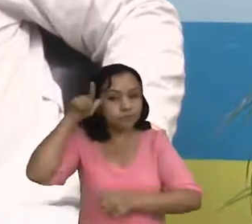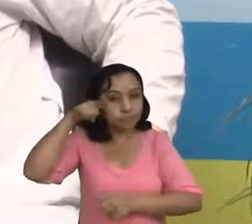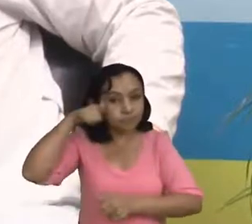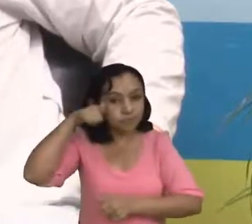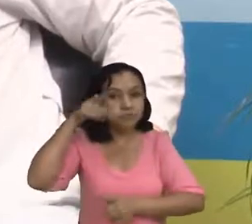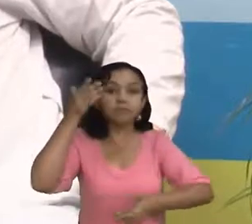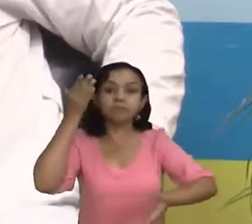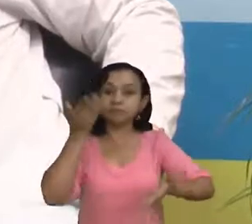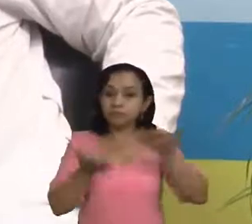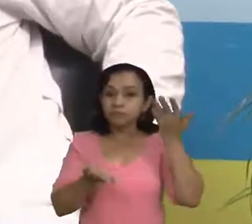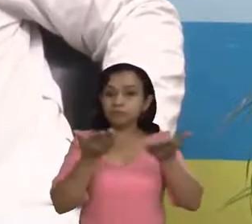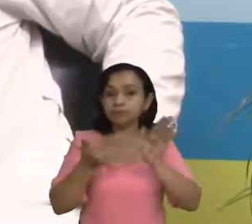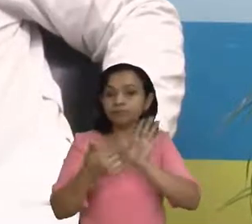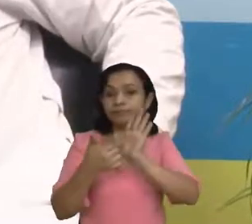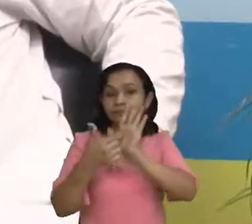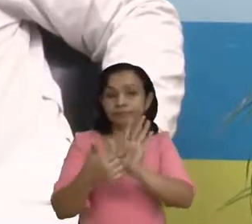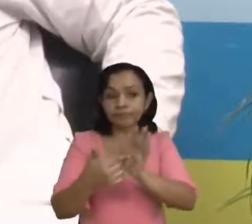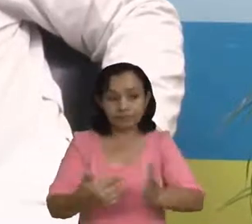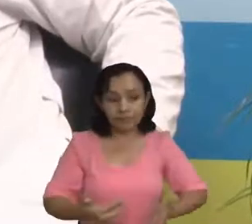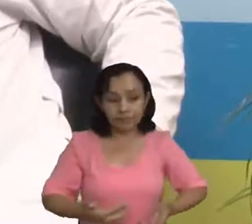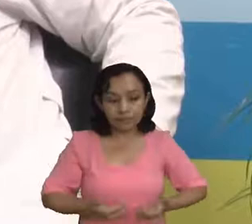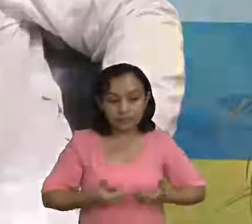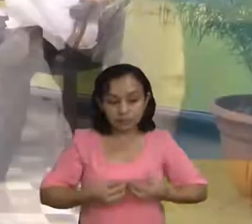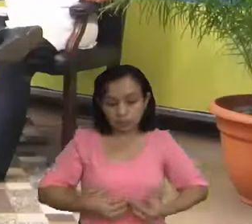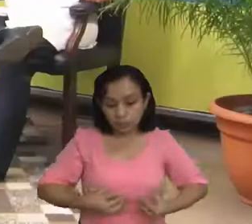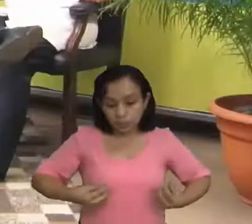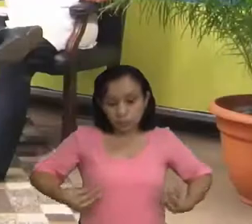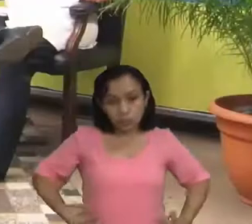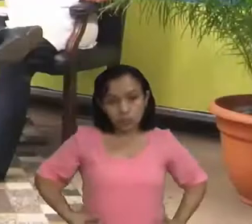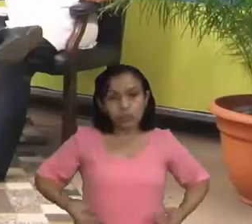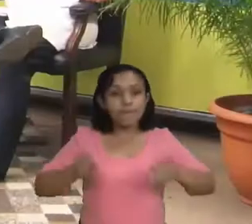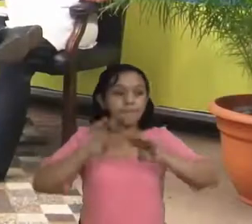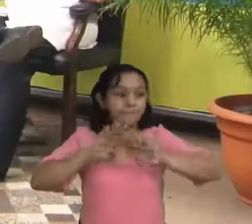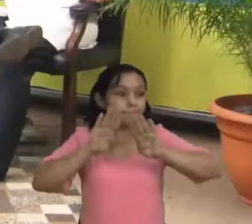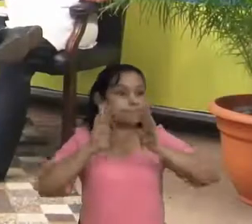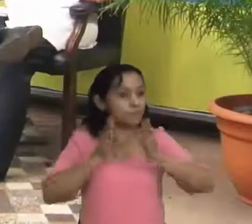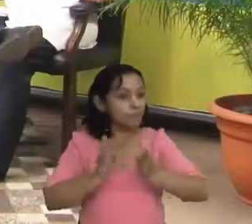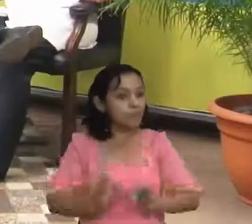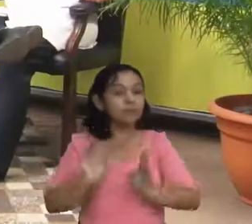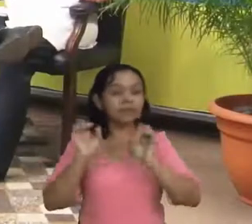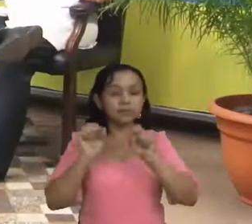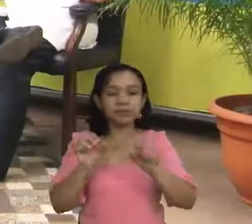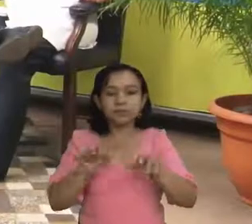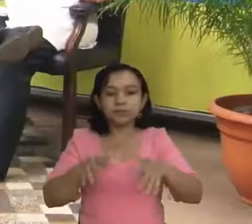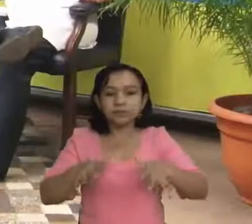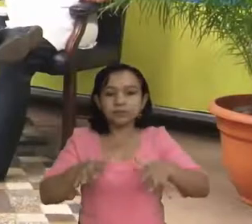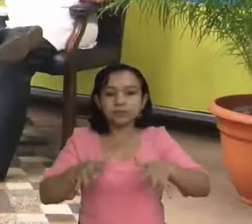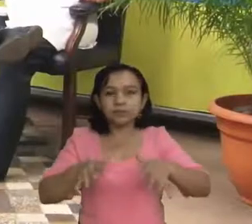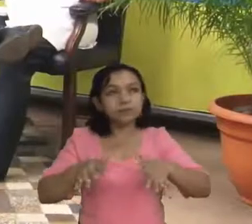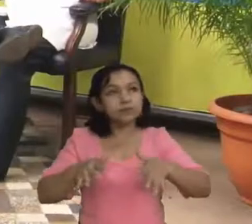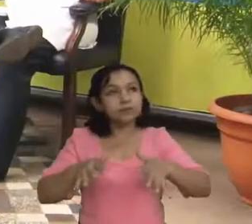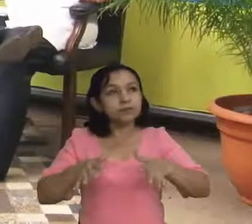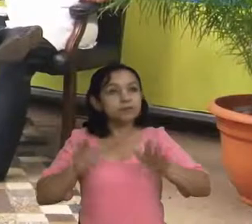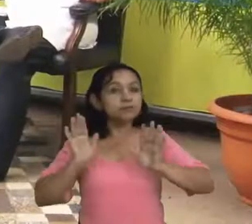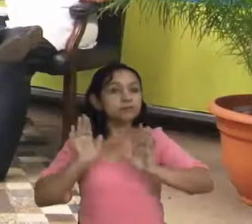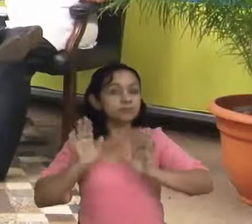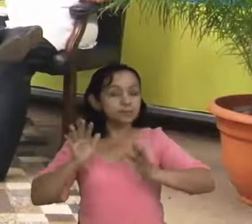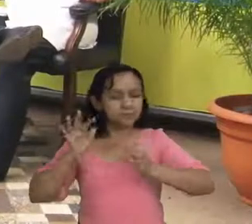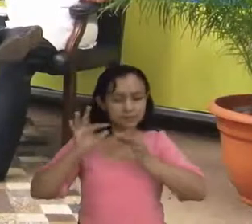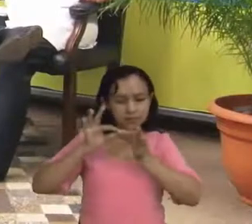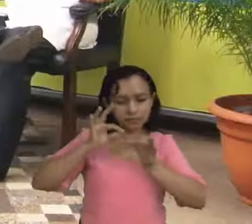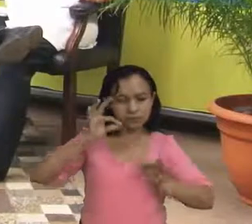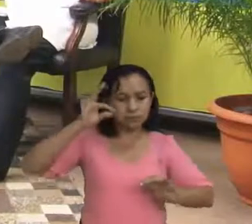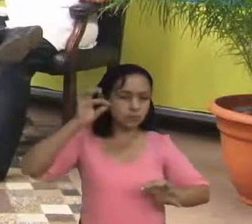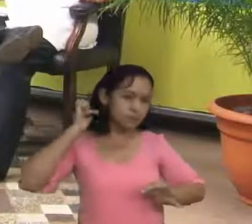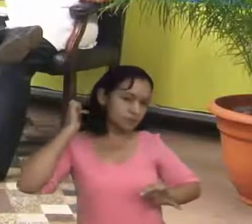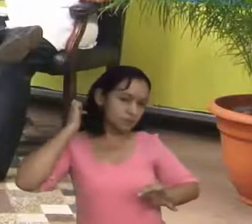o, por ejemplo, el cáncer cervicuterino, te lo puede ocasionar. Tiene que ver también con los nervios. Leí también que una persona